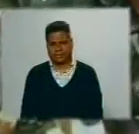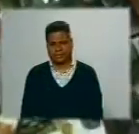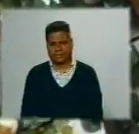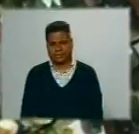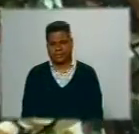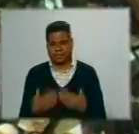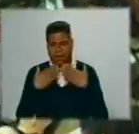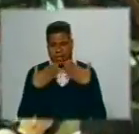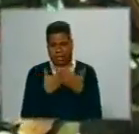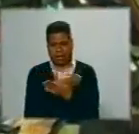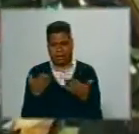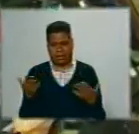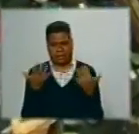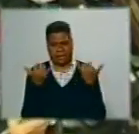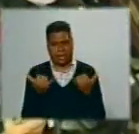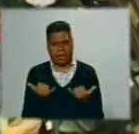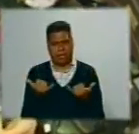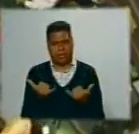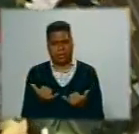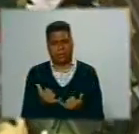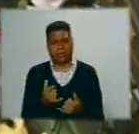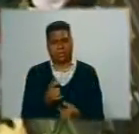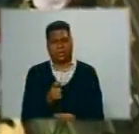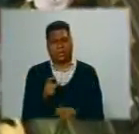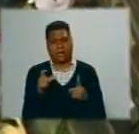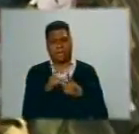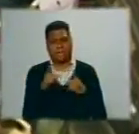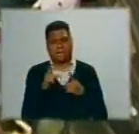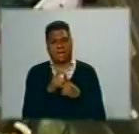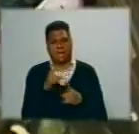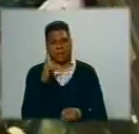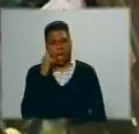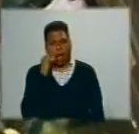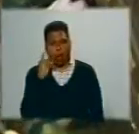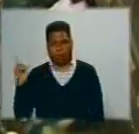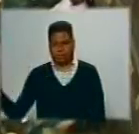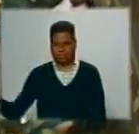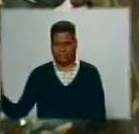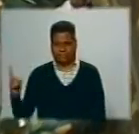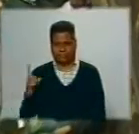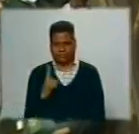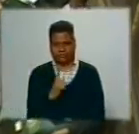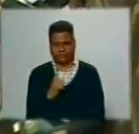Muchas gracias. Tiene la palabra el constituyente Orlando Camacho.